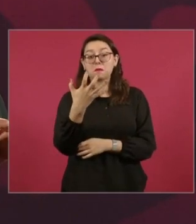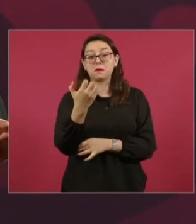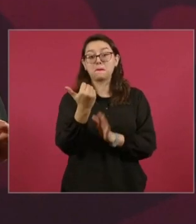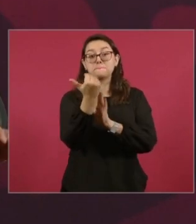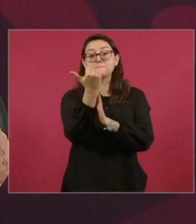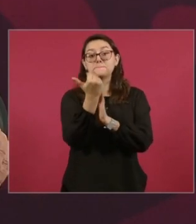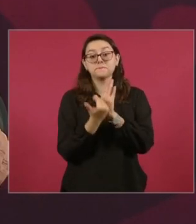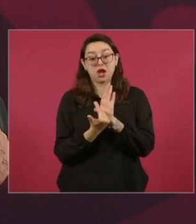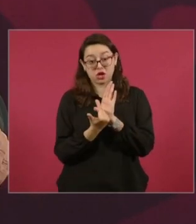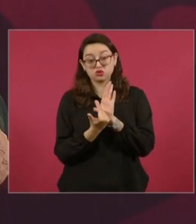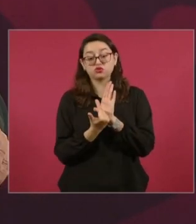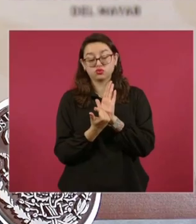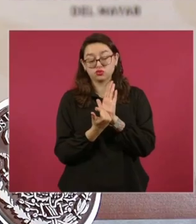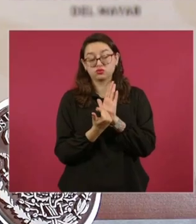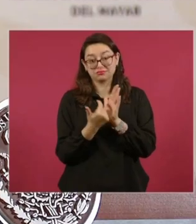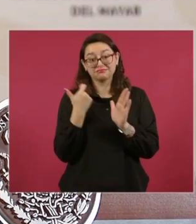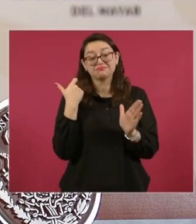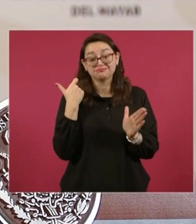o lo que se